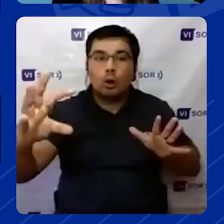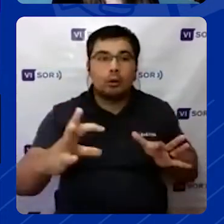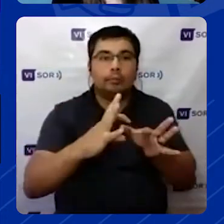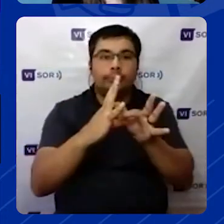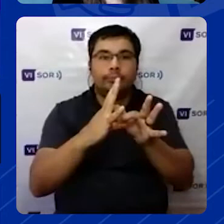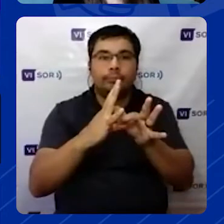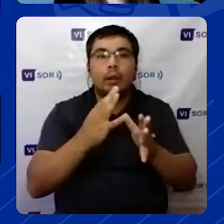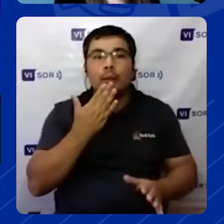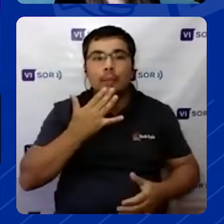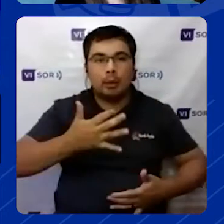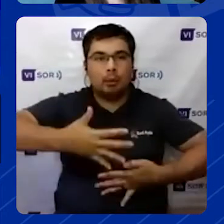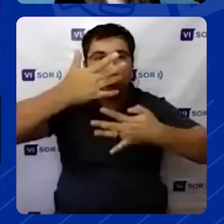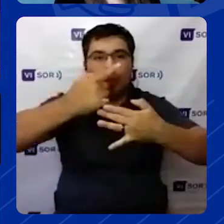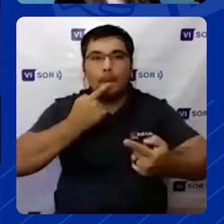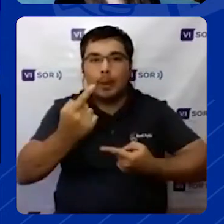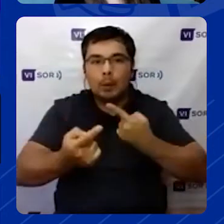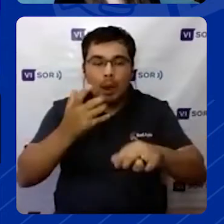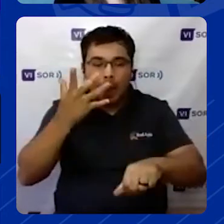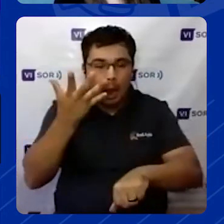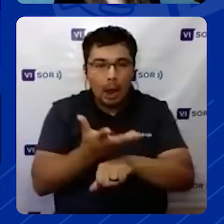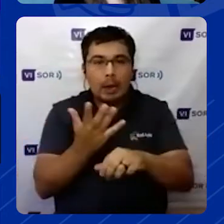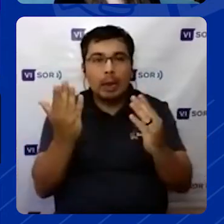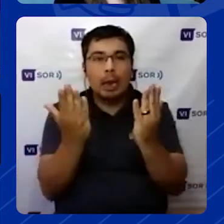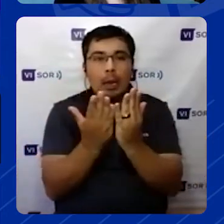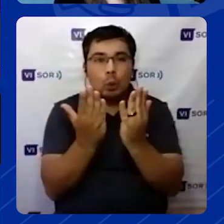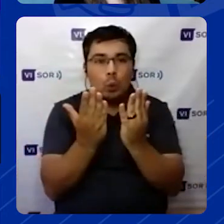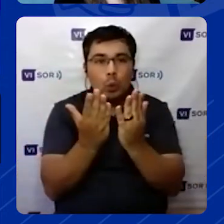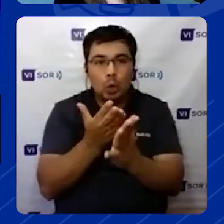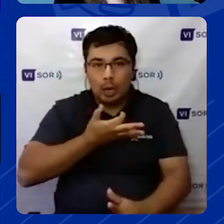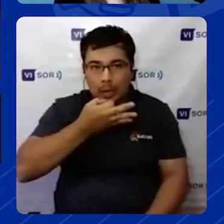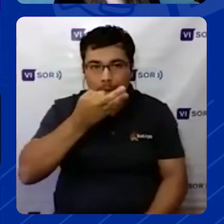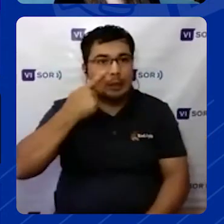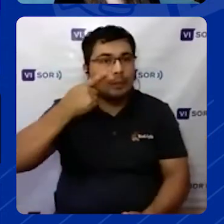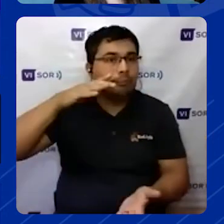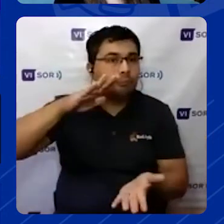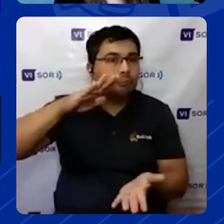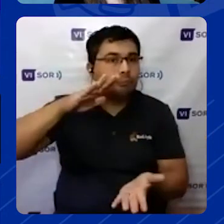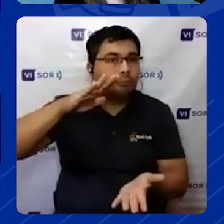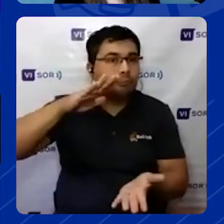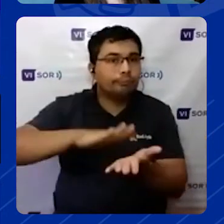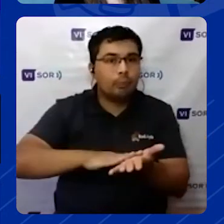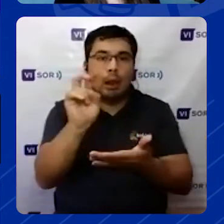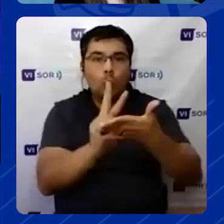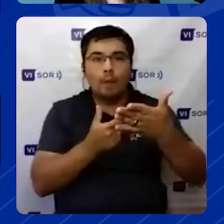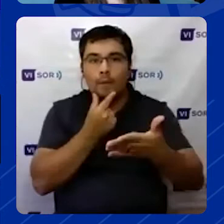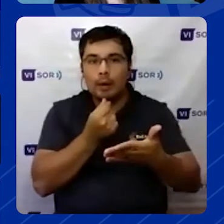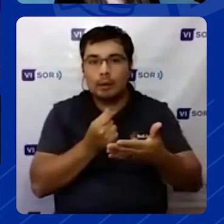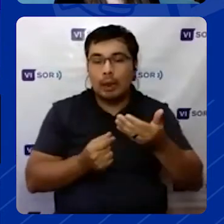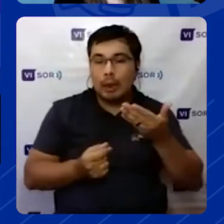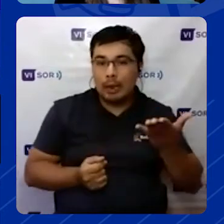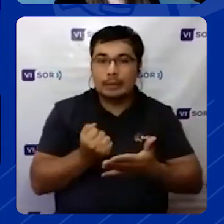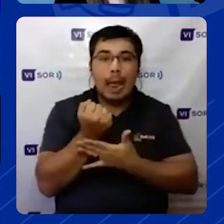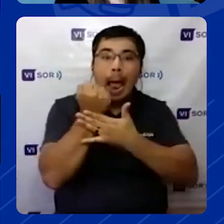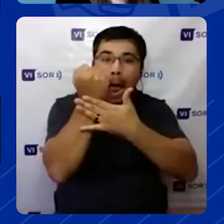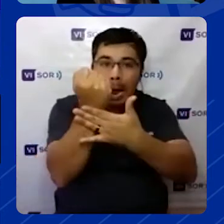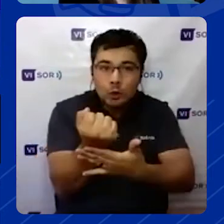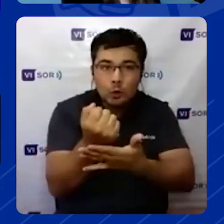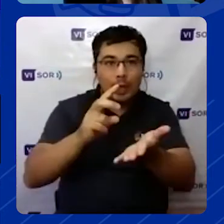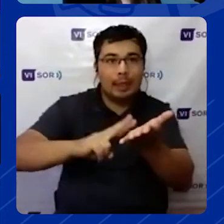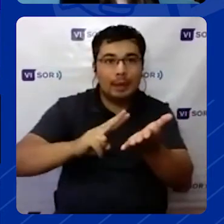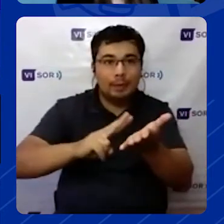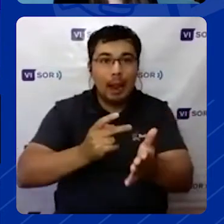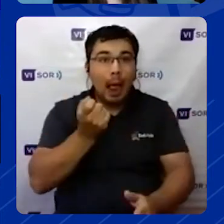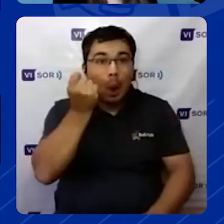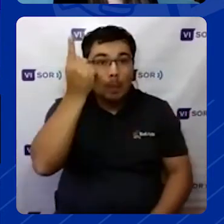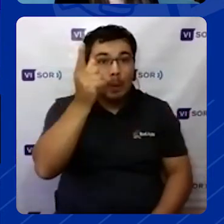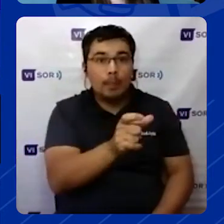que si hay estudios que validen que la lectura fácil se ayuda a, o sea, a la comprensión de personas